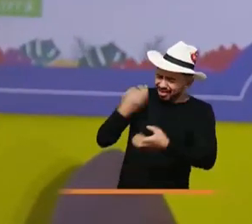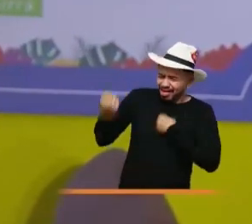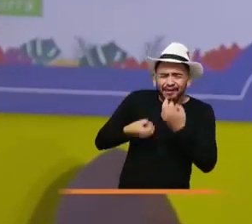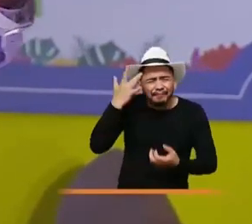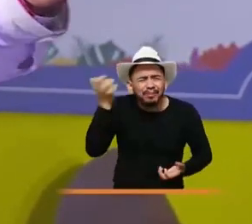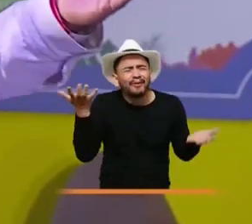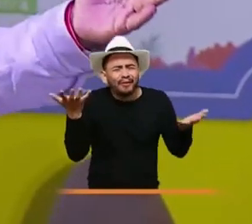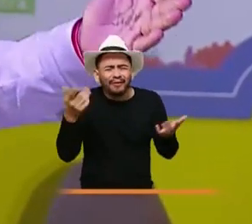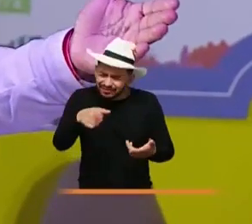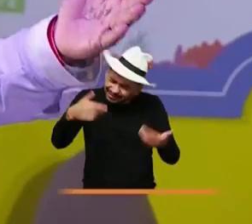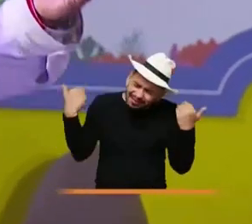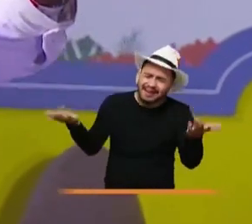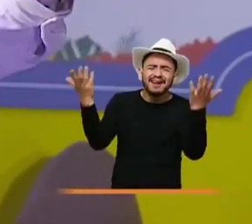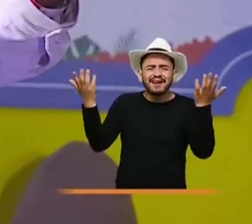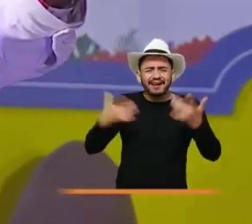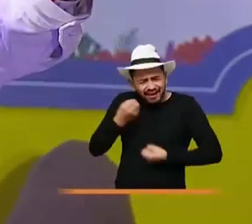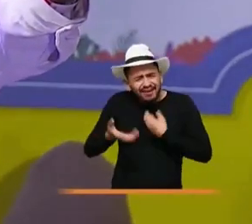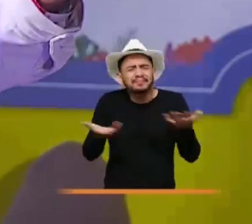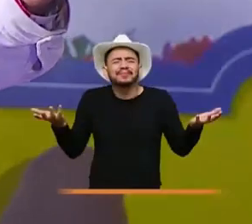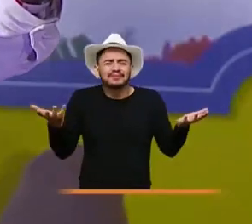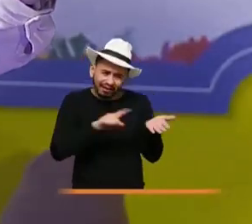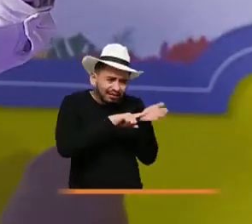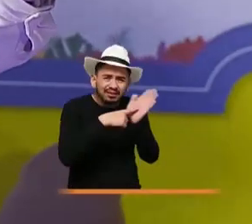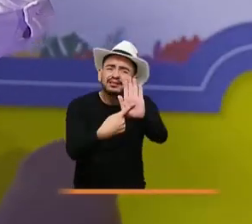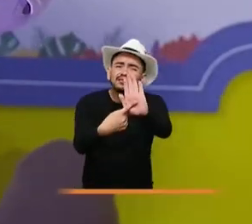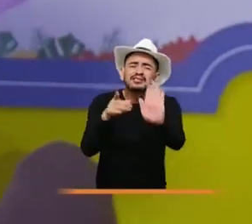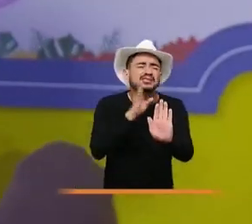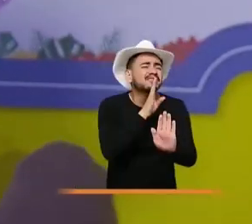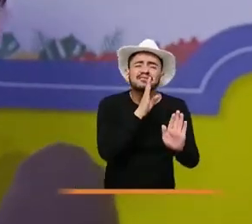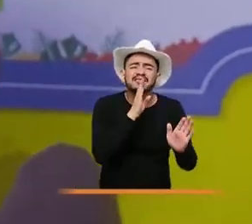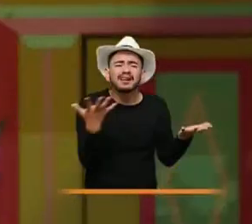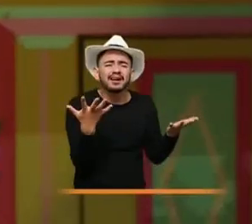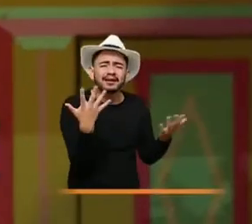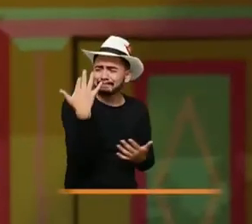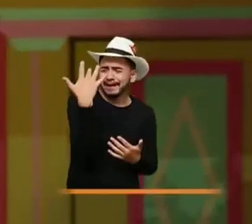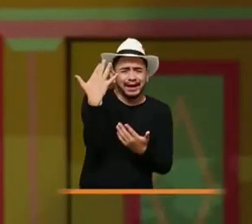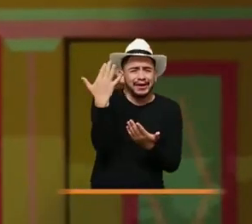sobran ejemplos sin duda que es con la mano